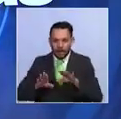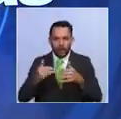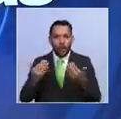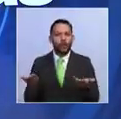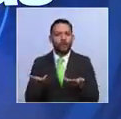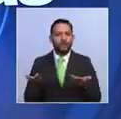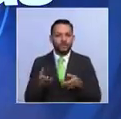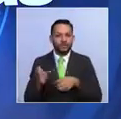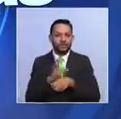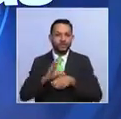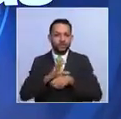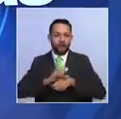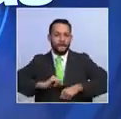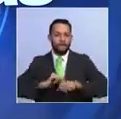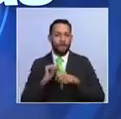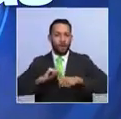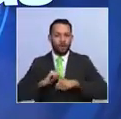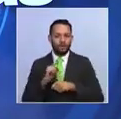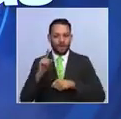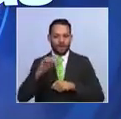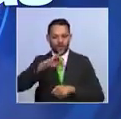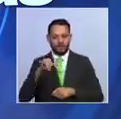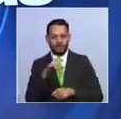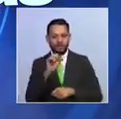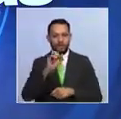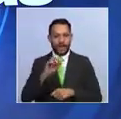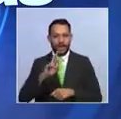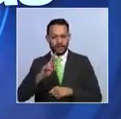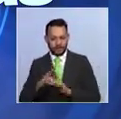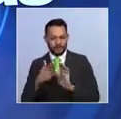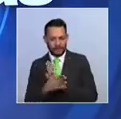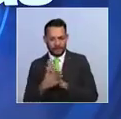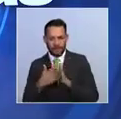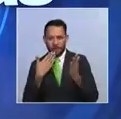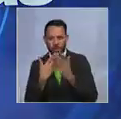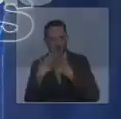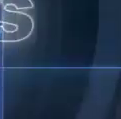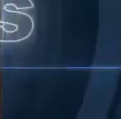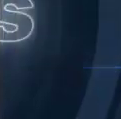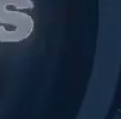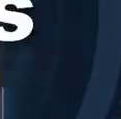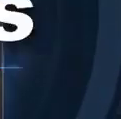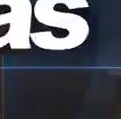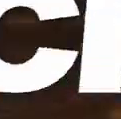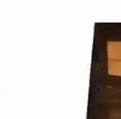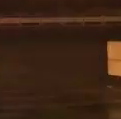ciudad de bogotá allí está nuestro periodista ya ir díaz con toda la información ya ir qué tal muy buenas noches